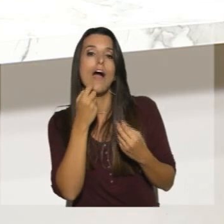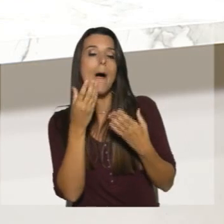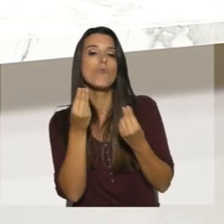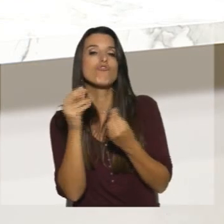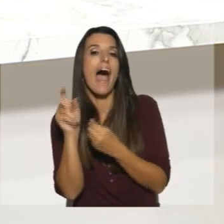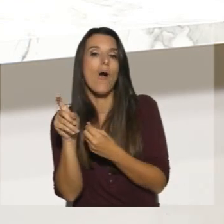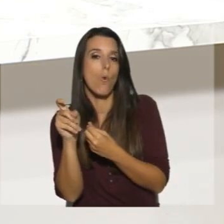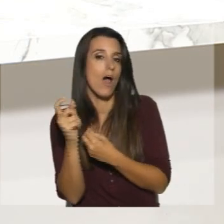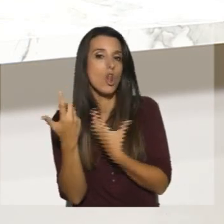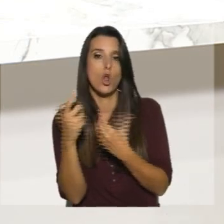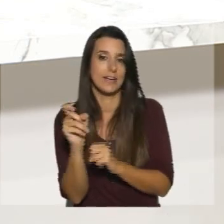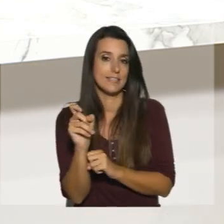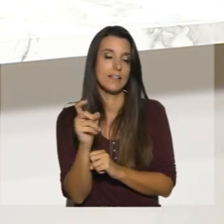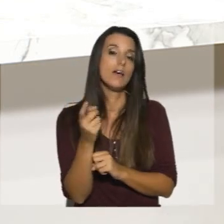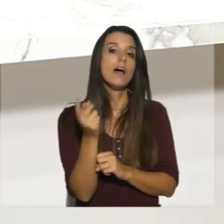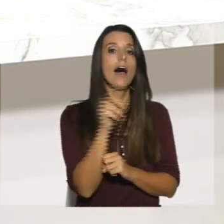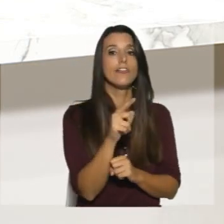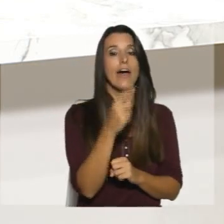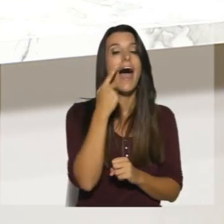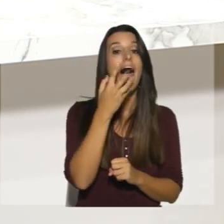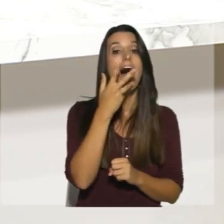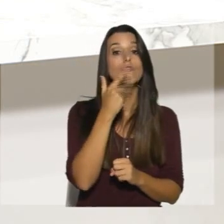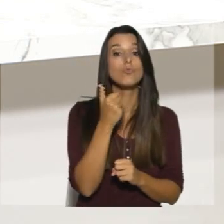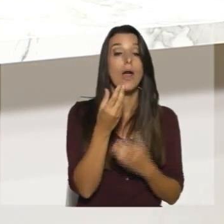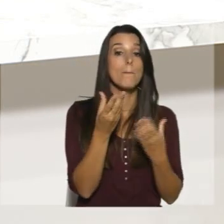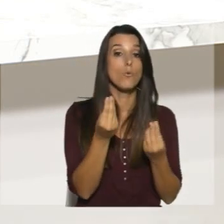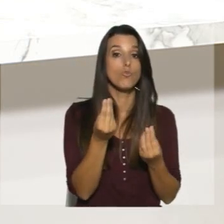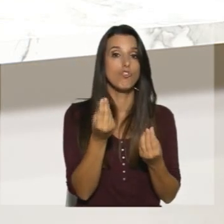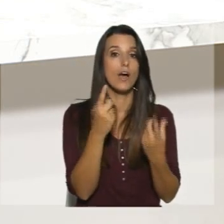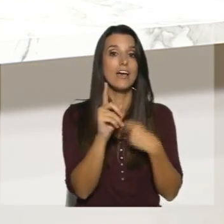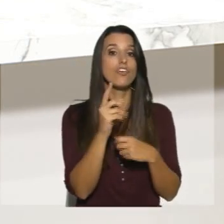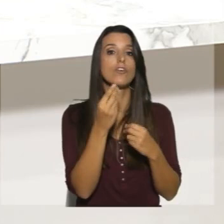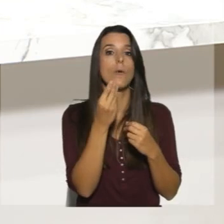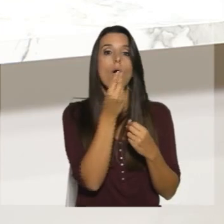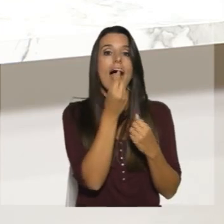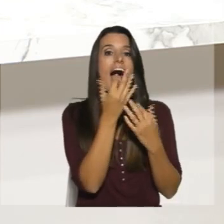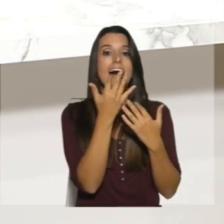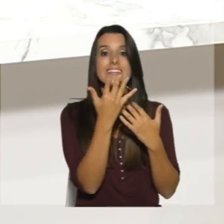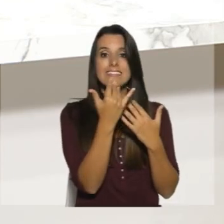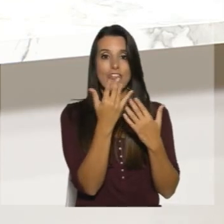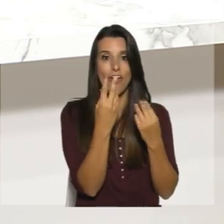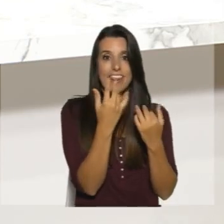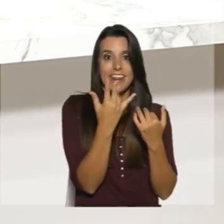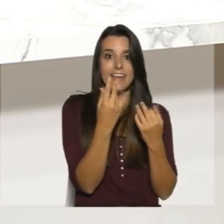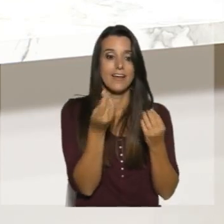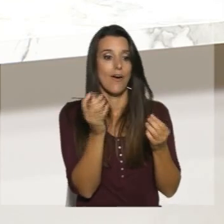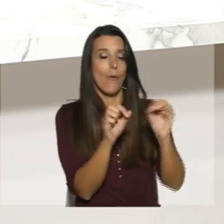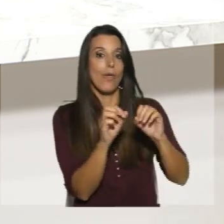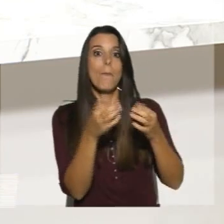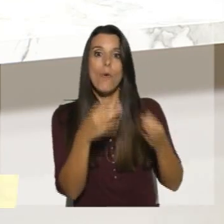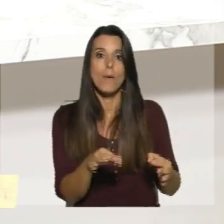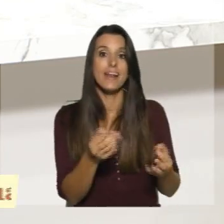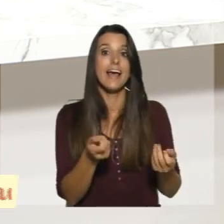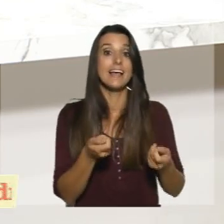este saborcito porque aparte, si la ves, la receta lleva bastante azúcar y se contrapone con el ácido de la receta. La vamos a cocinar en la